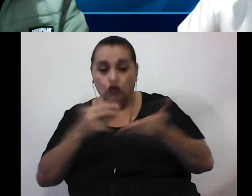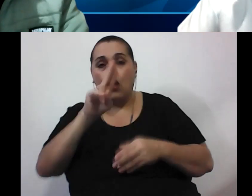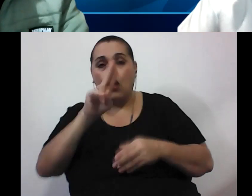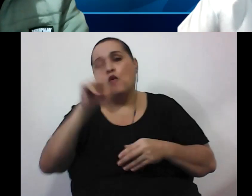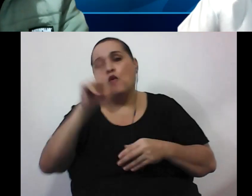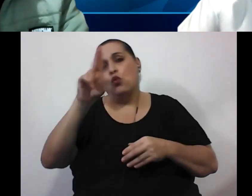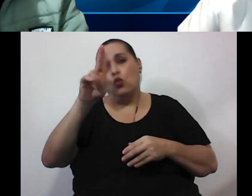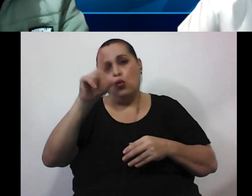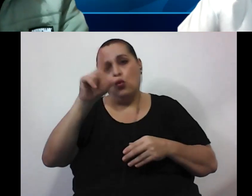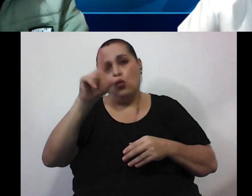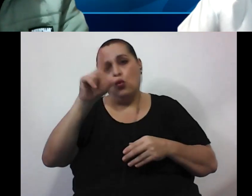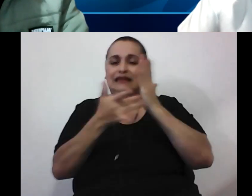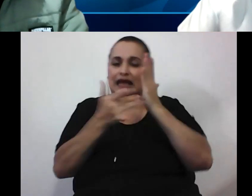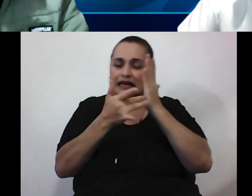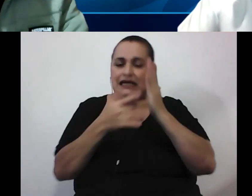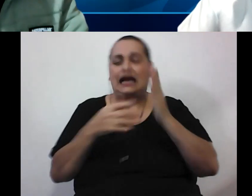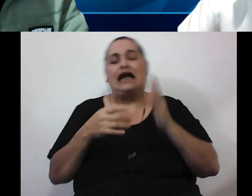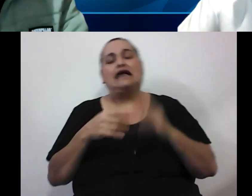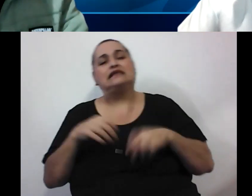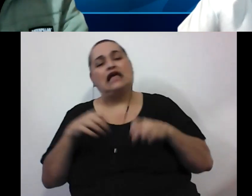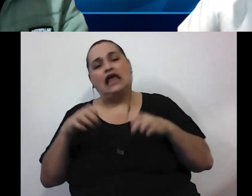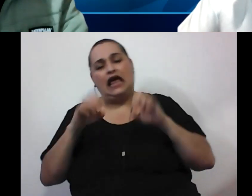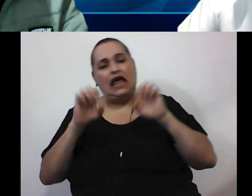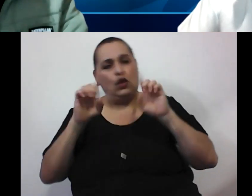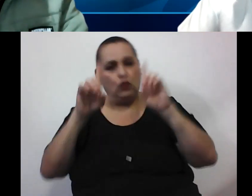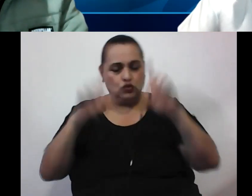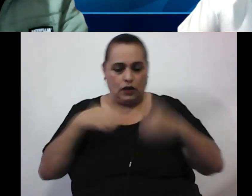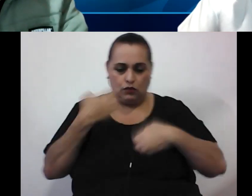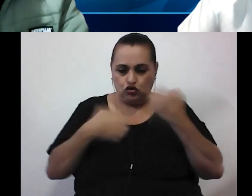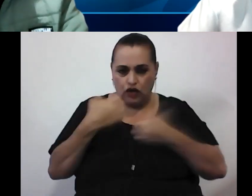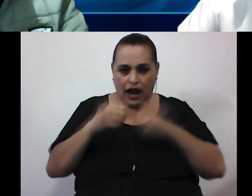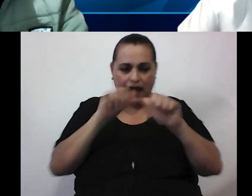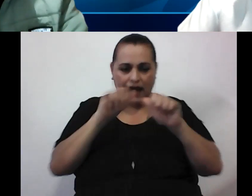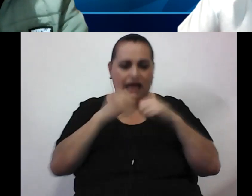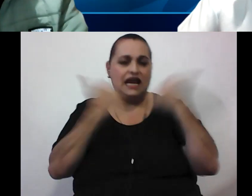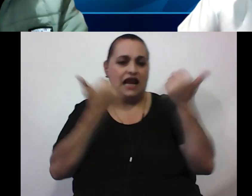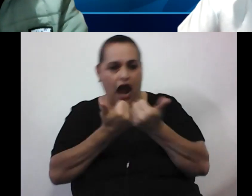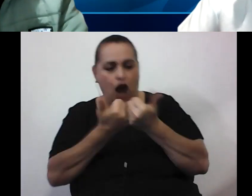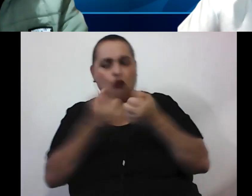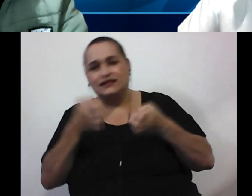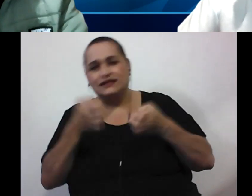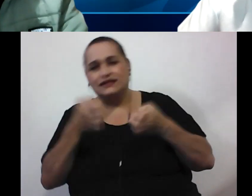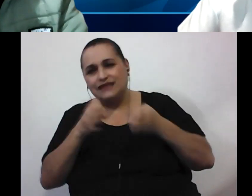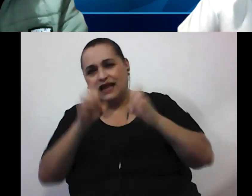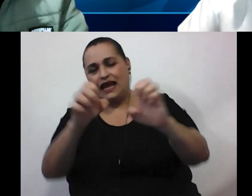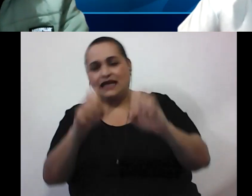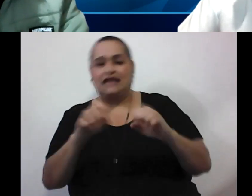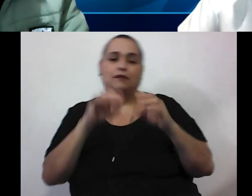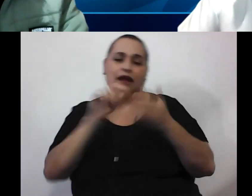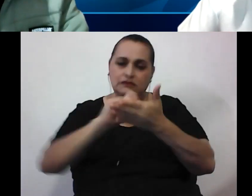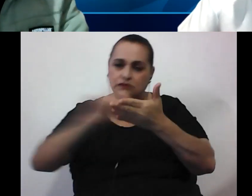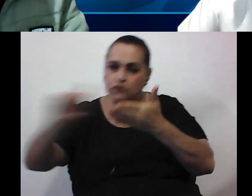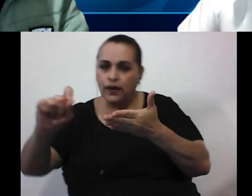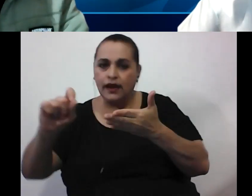técnicas de educación emocional en el aula, sobre educación emocional propiamente dicho, sobre estrategias para primaria. Hay